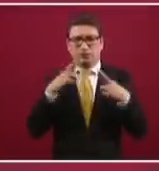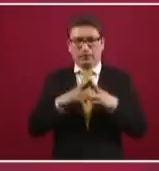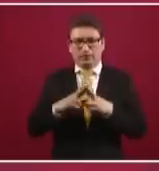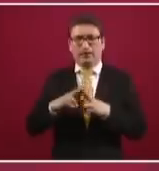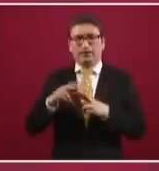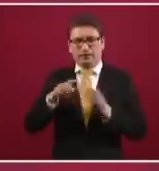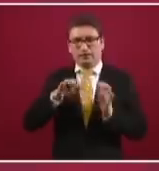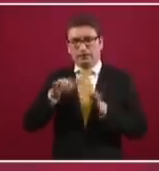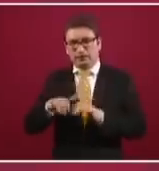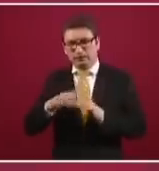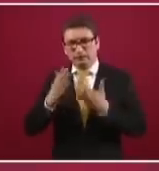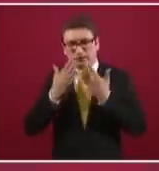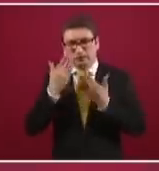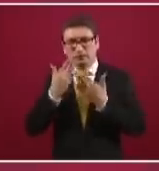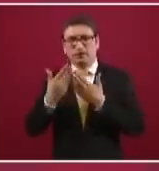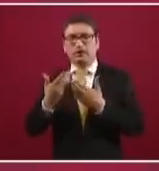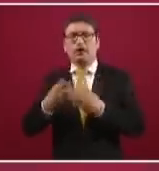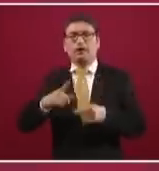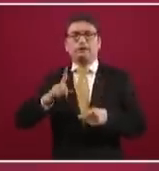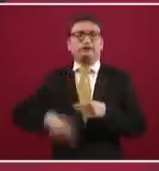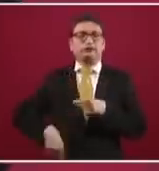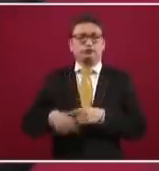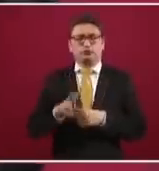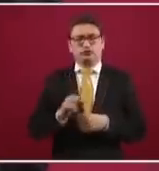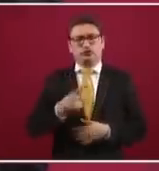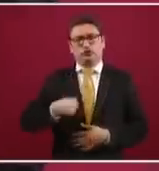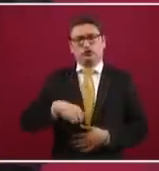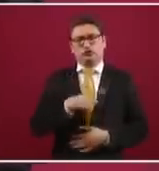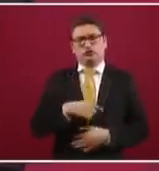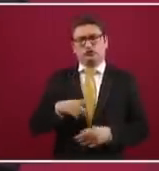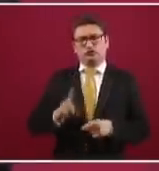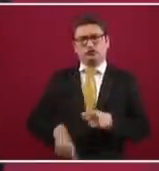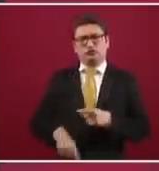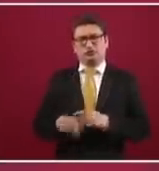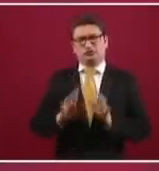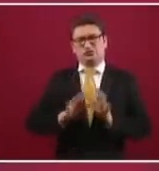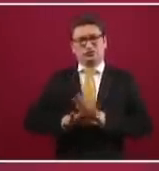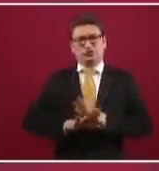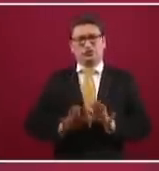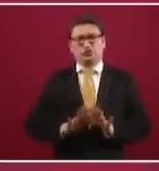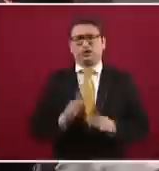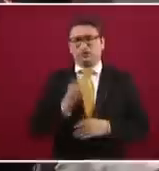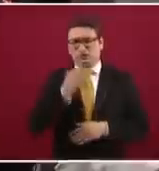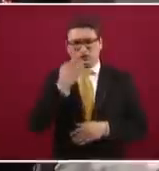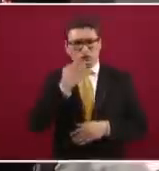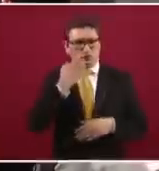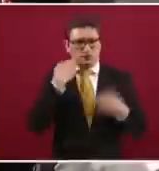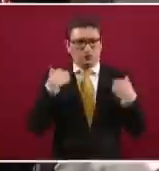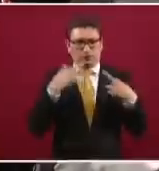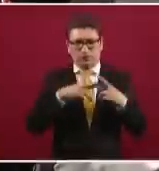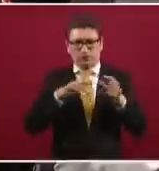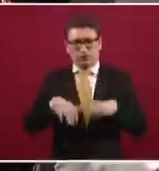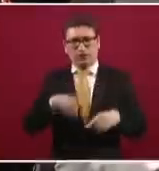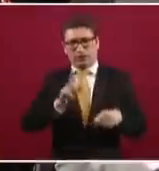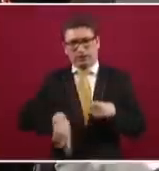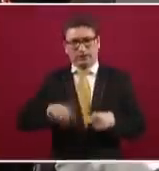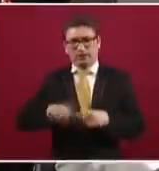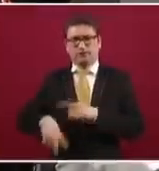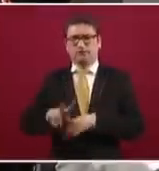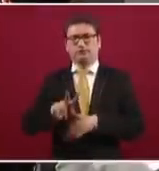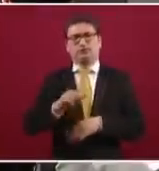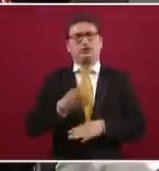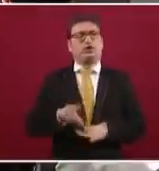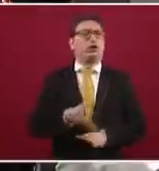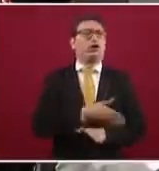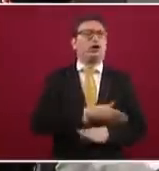y ya pues nosotros no vamos a cerrar las normales como se hacía en los